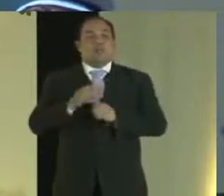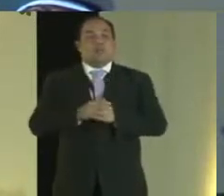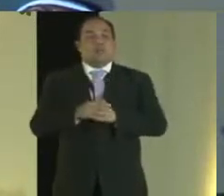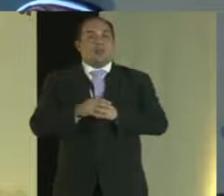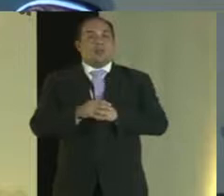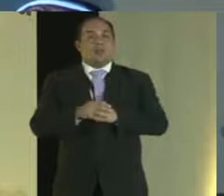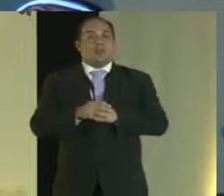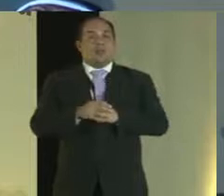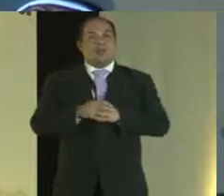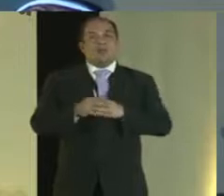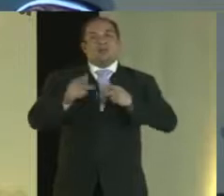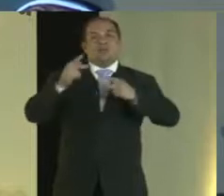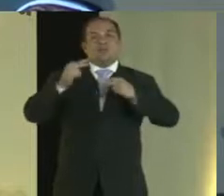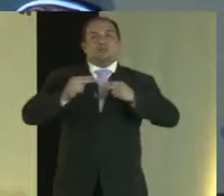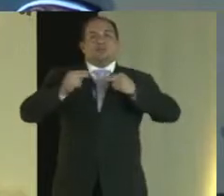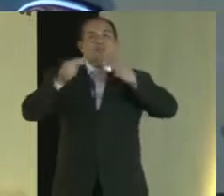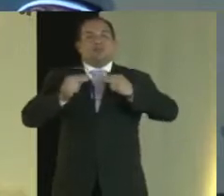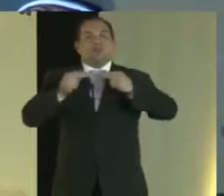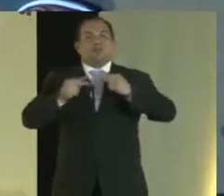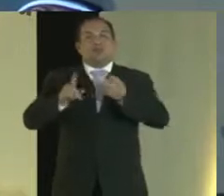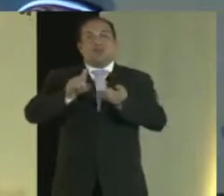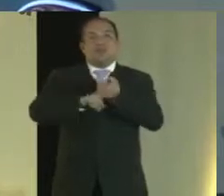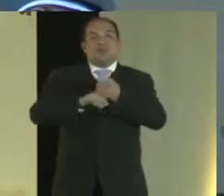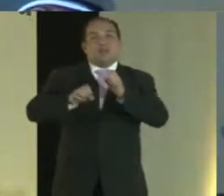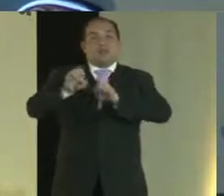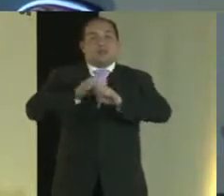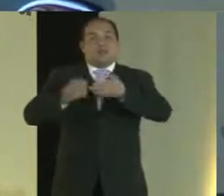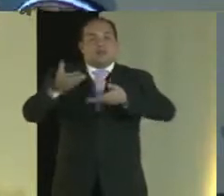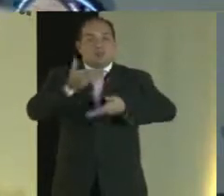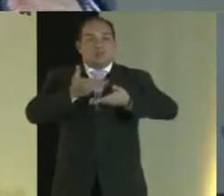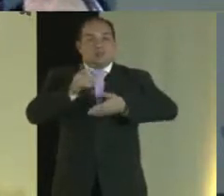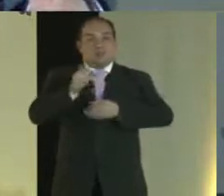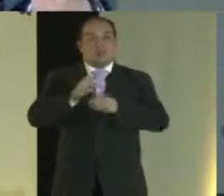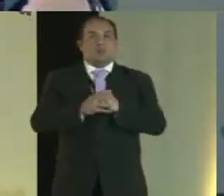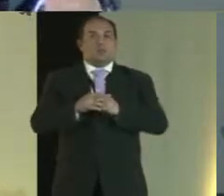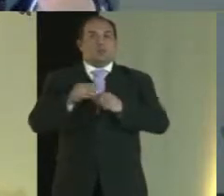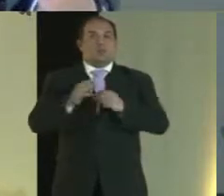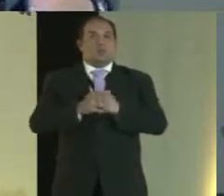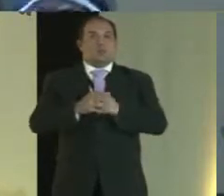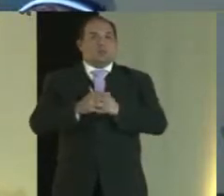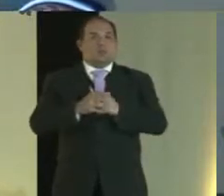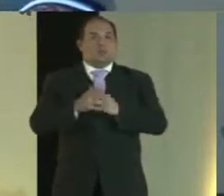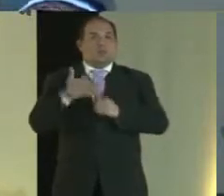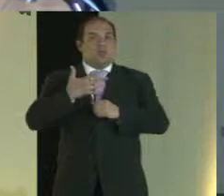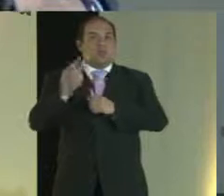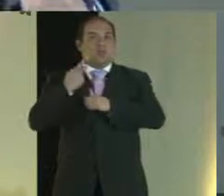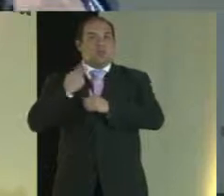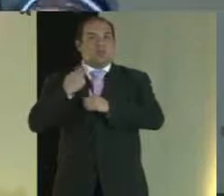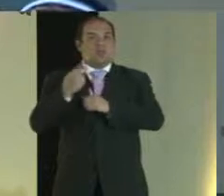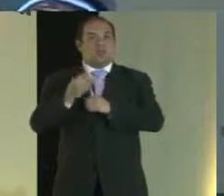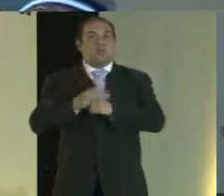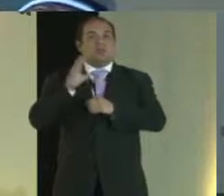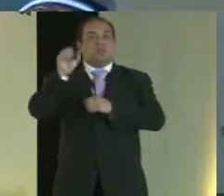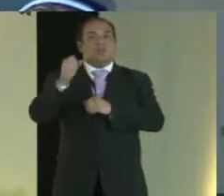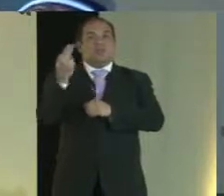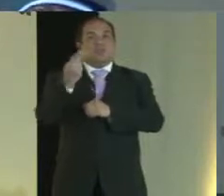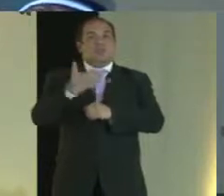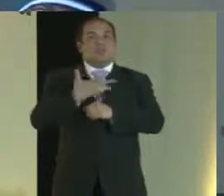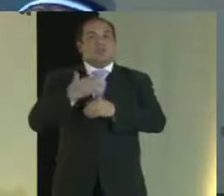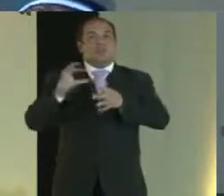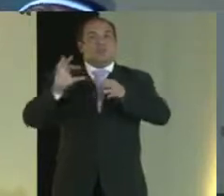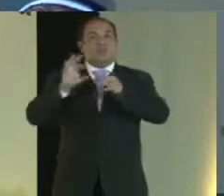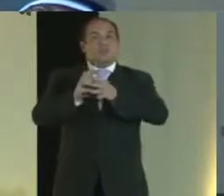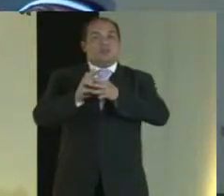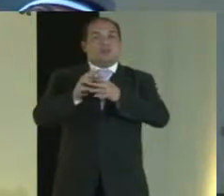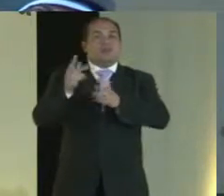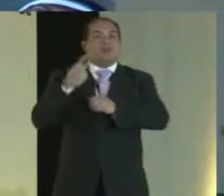cotidiana con la empresa y sus relaciones políticas, un sindicato tiene que tener, debe tener relaciones políticas